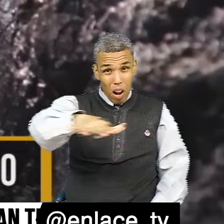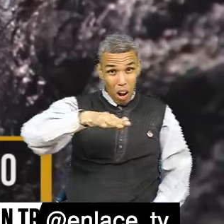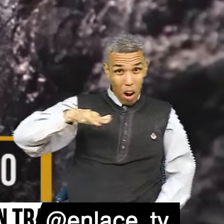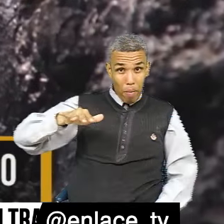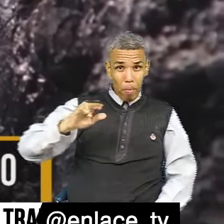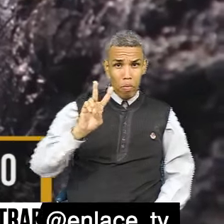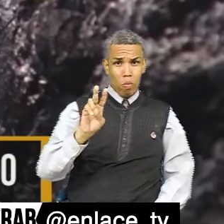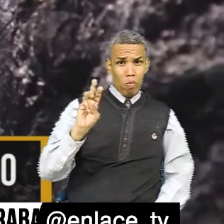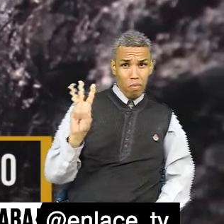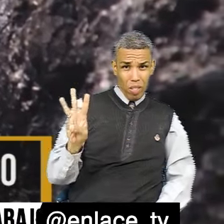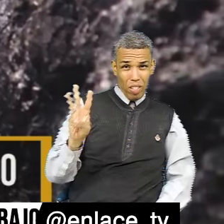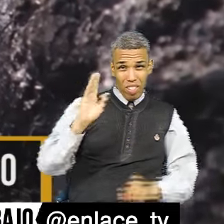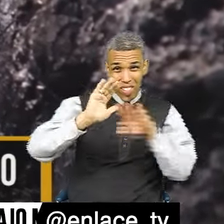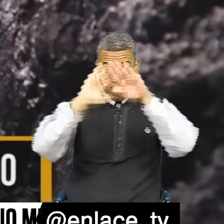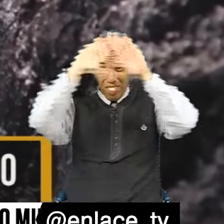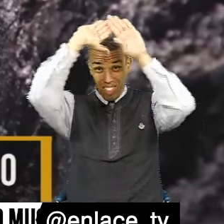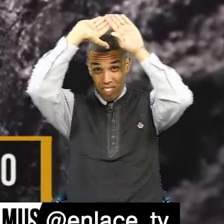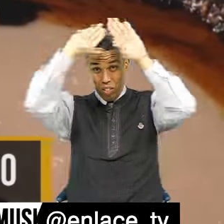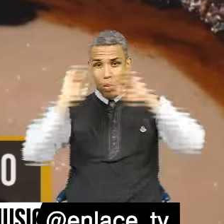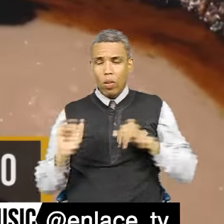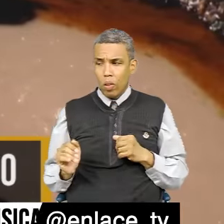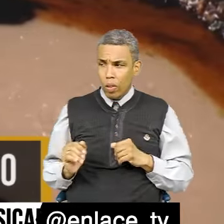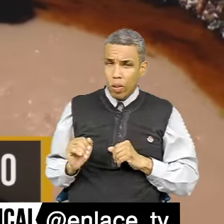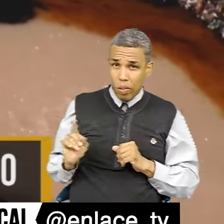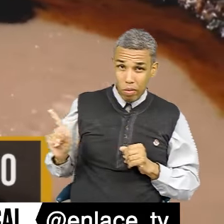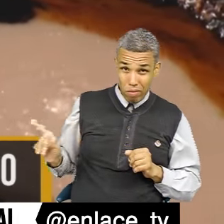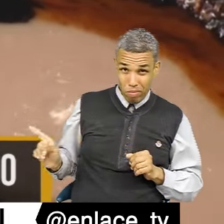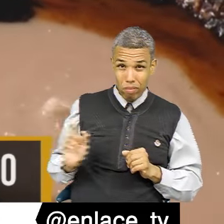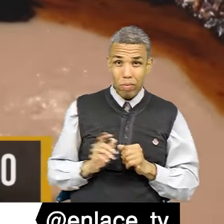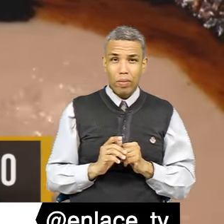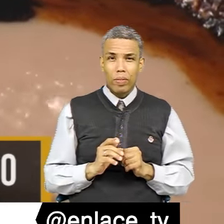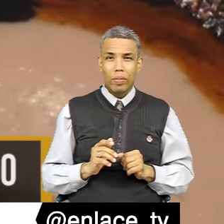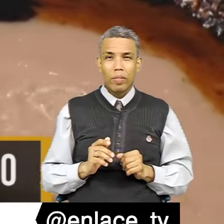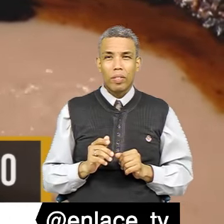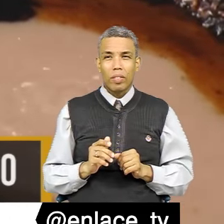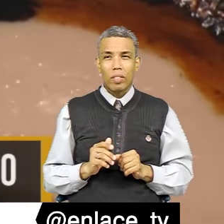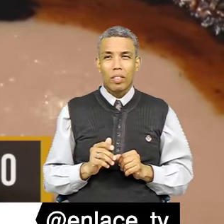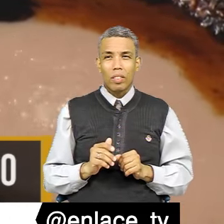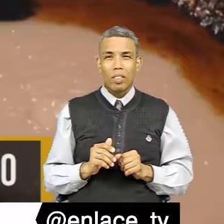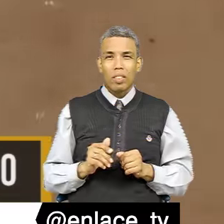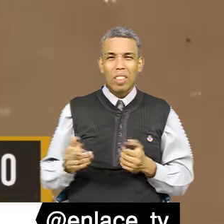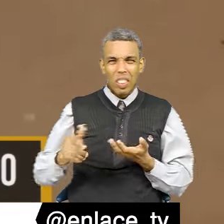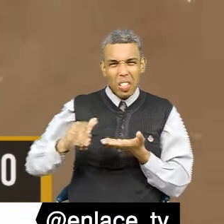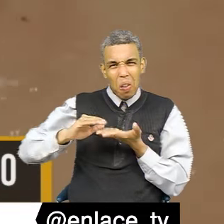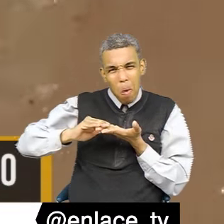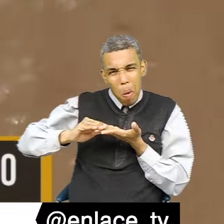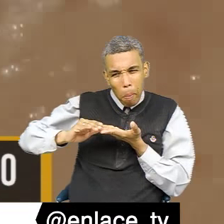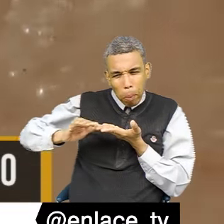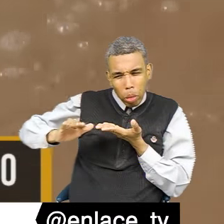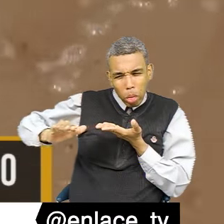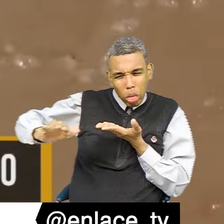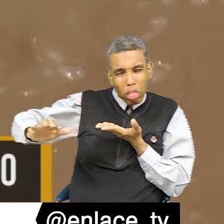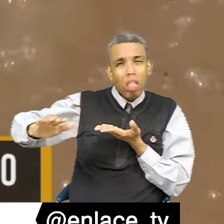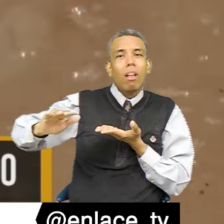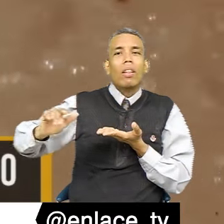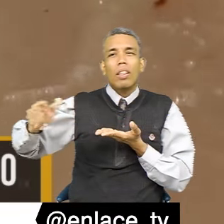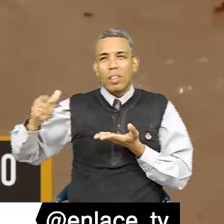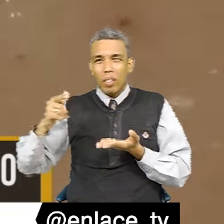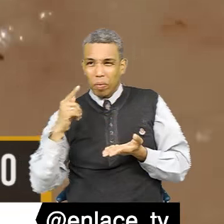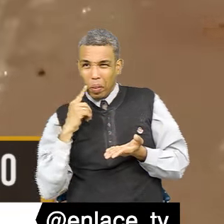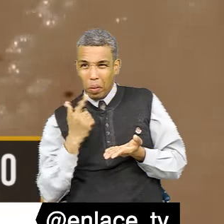la presión del yacimiento que hace que los fluidos del yacimiento fluyan hacia superficie,